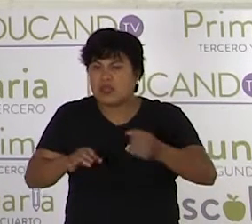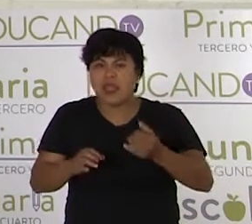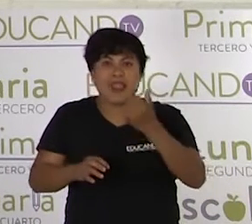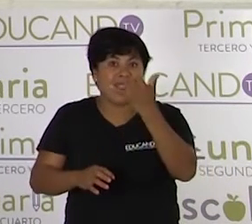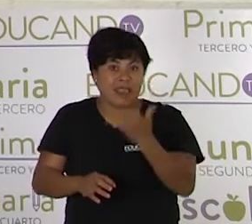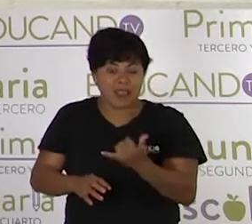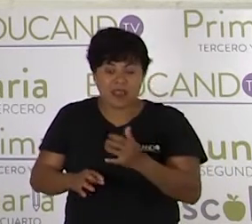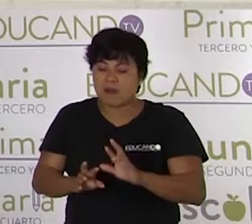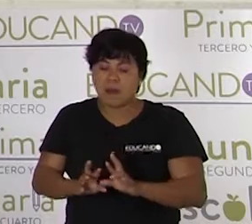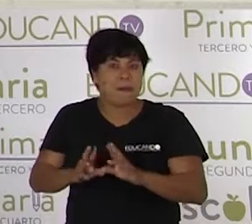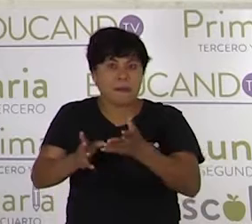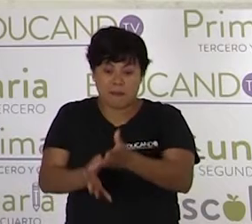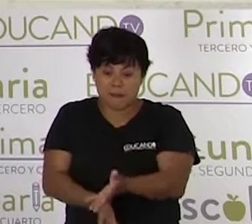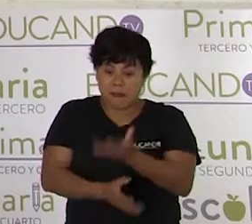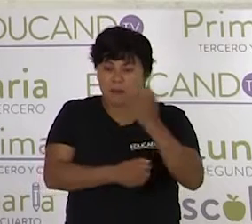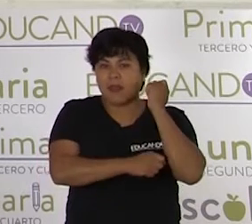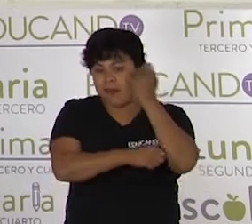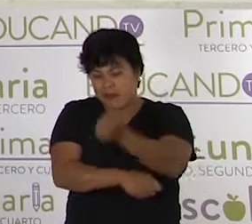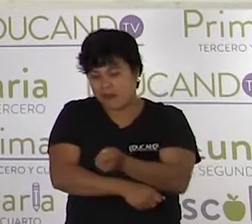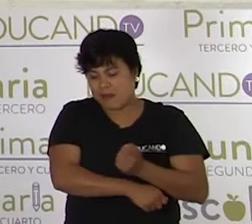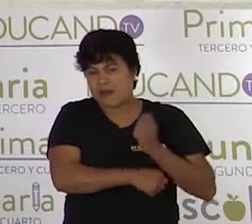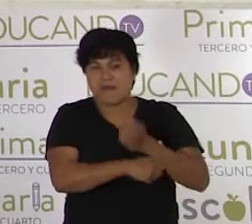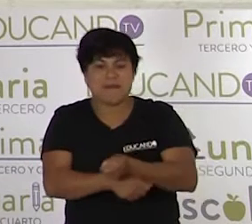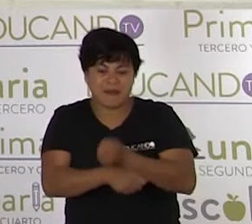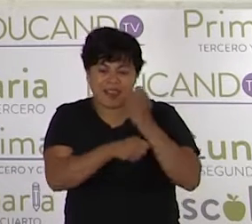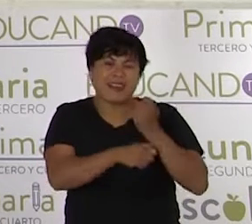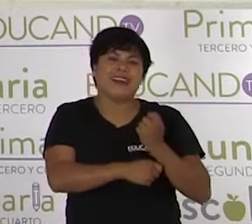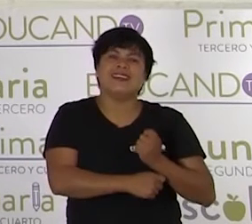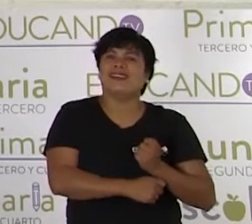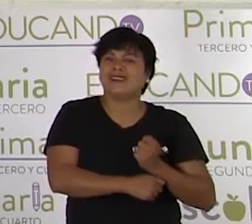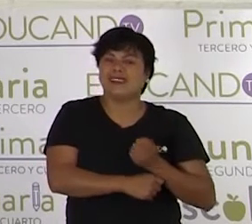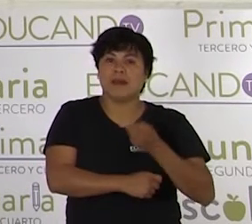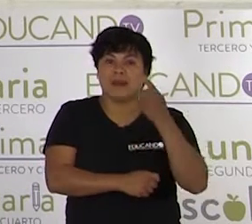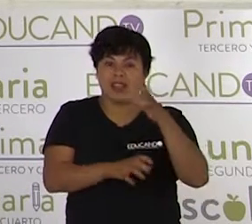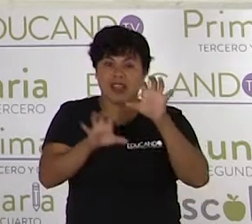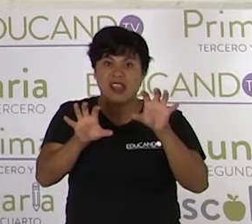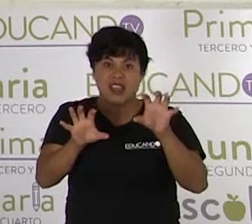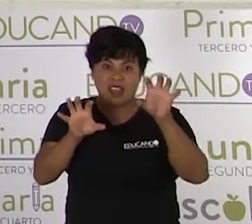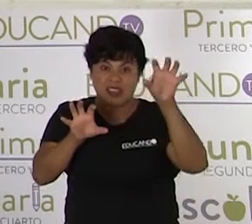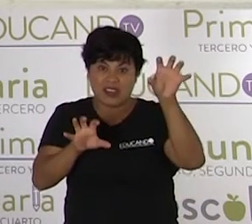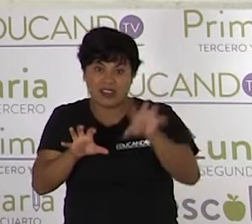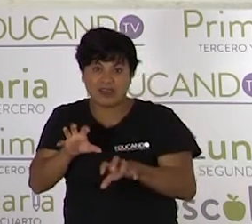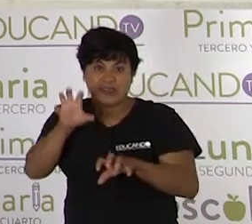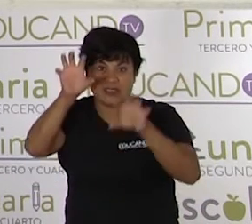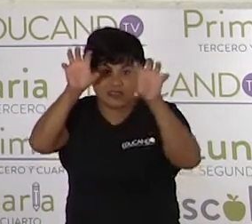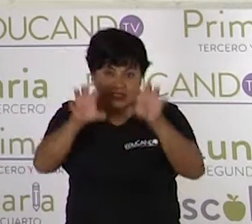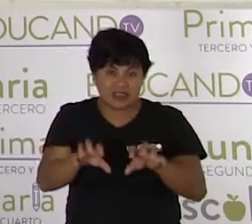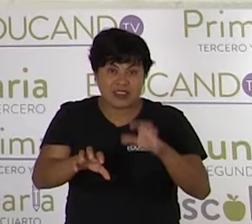inmediato sacó el hacha, pero las garras